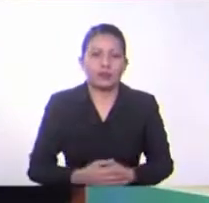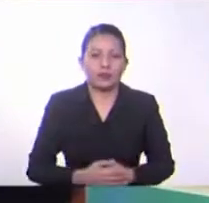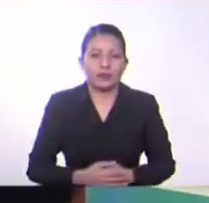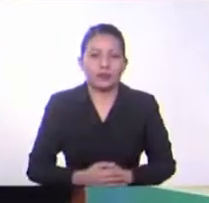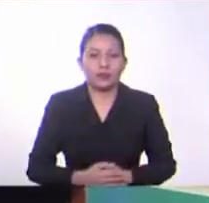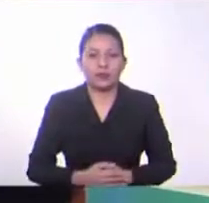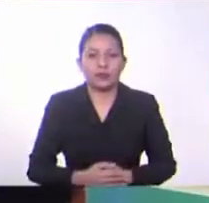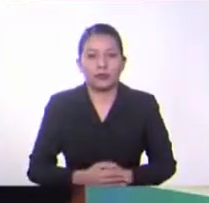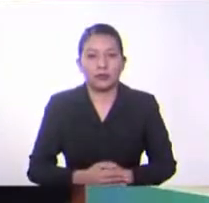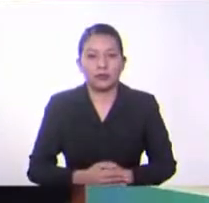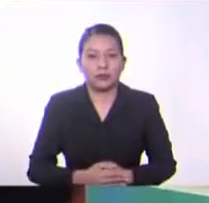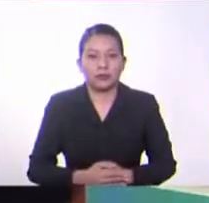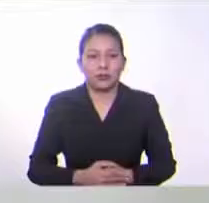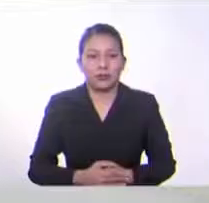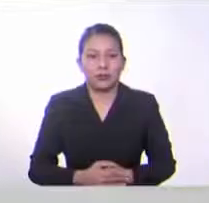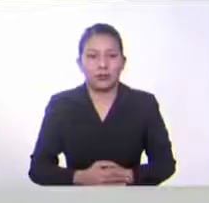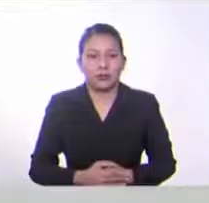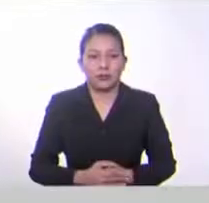es.